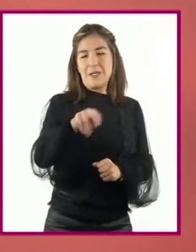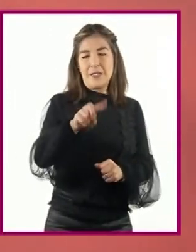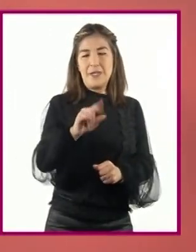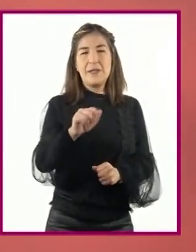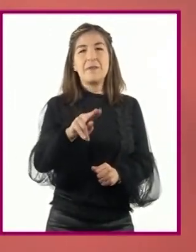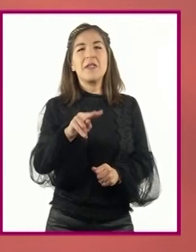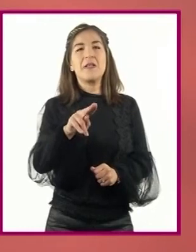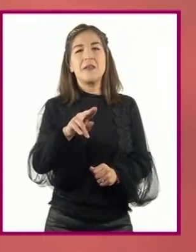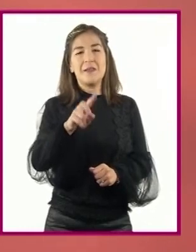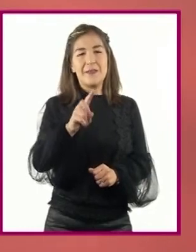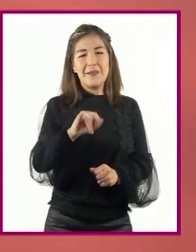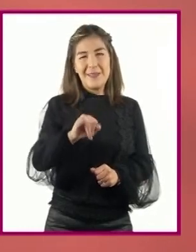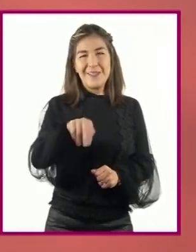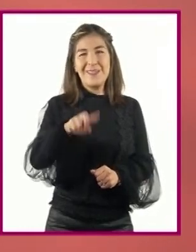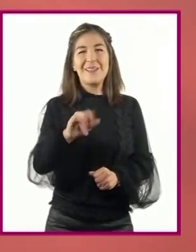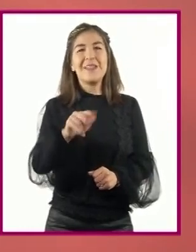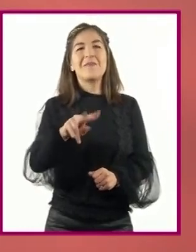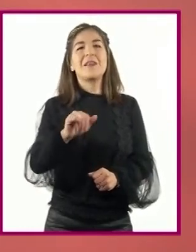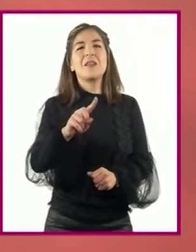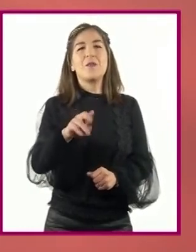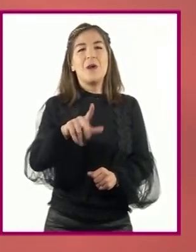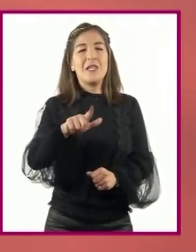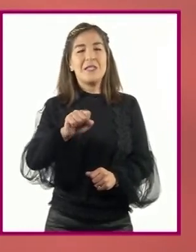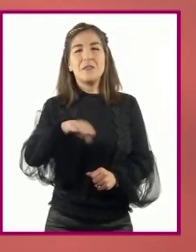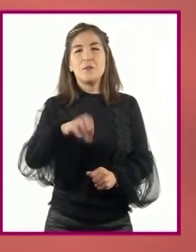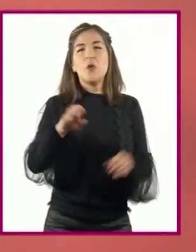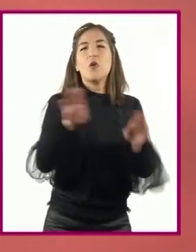al individuo, o sea, a la